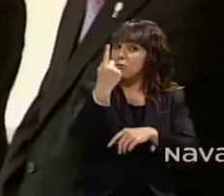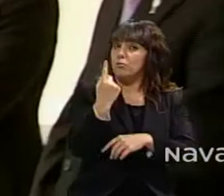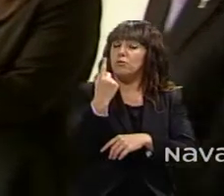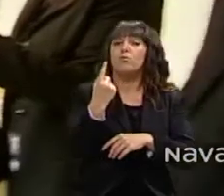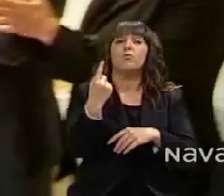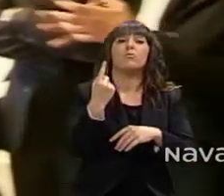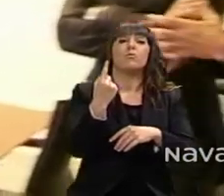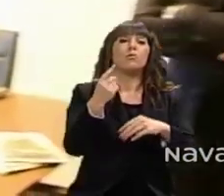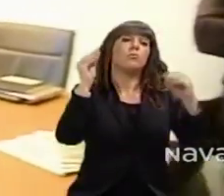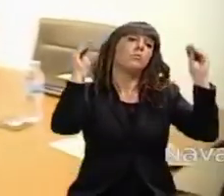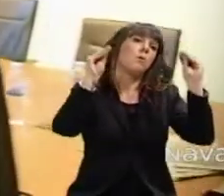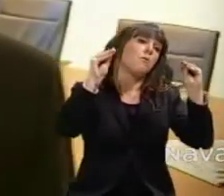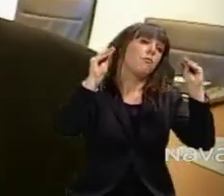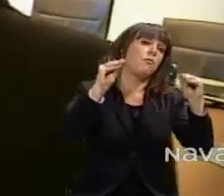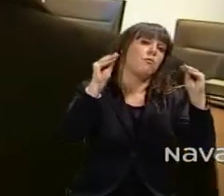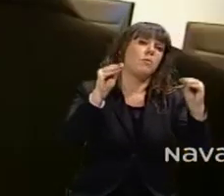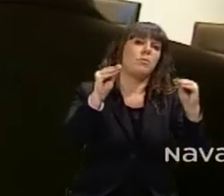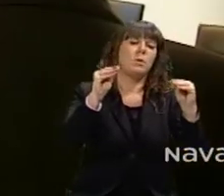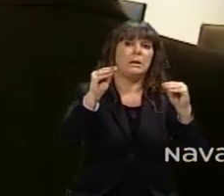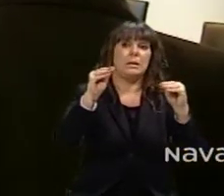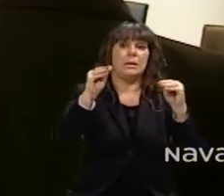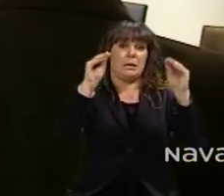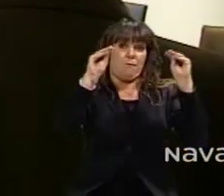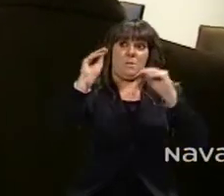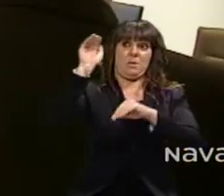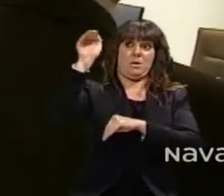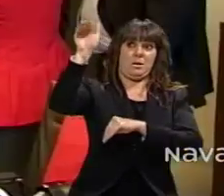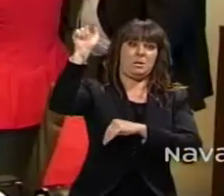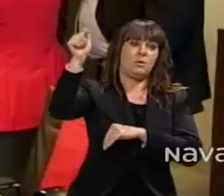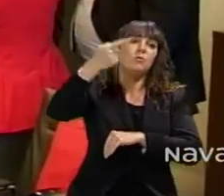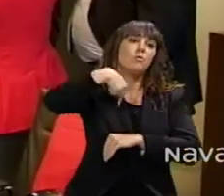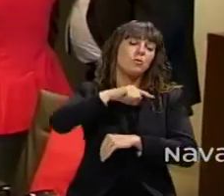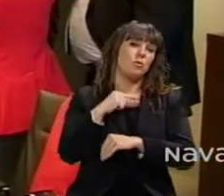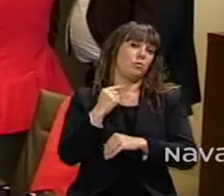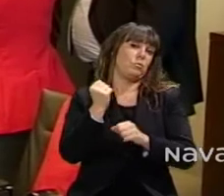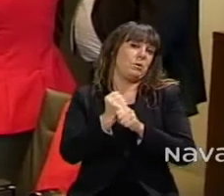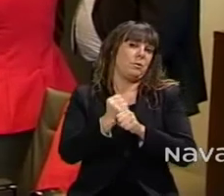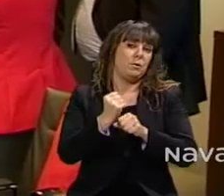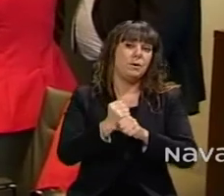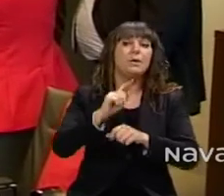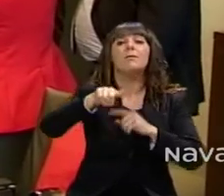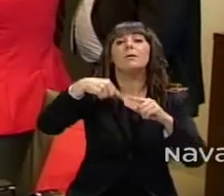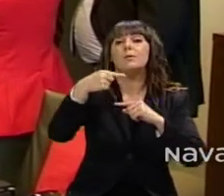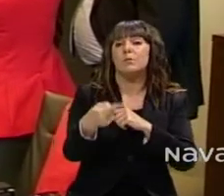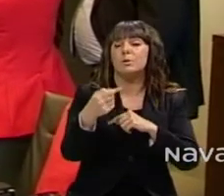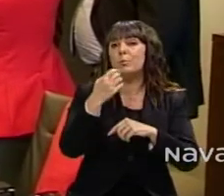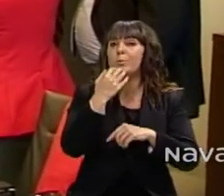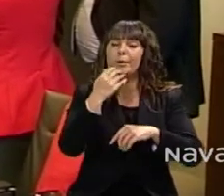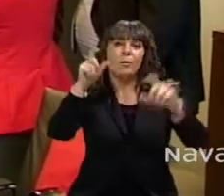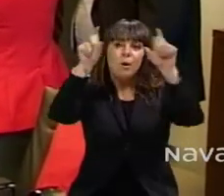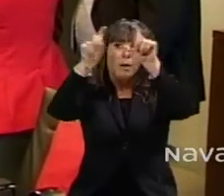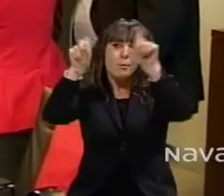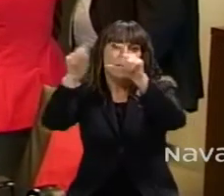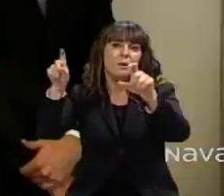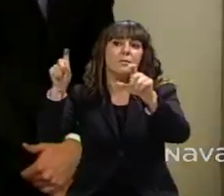formación en el extranjero y luego está el ayudar a las empresas con su